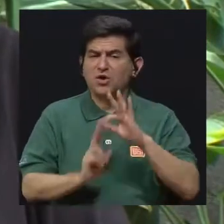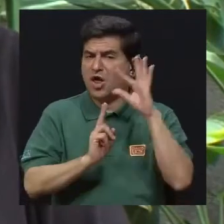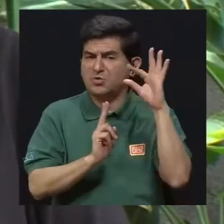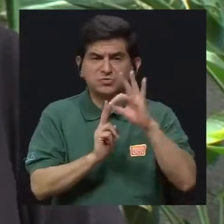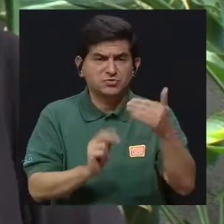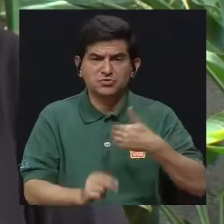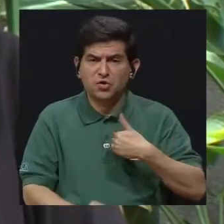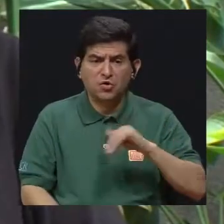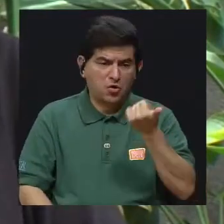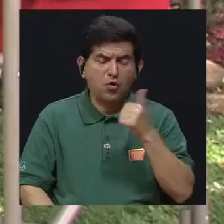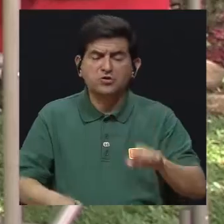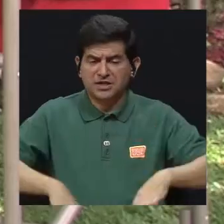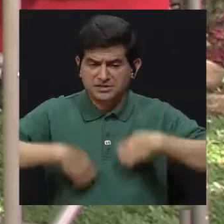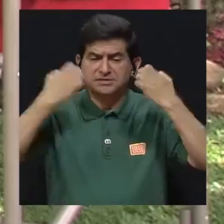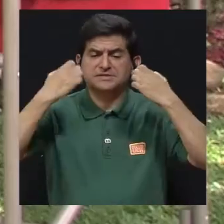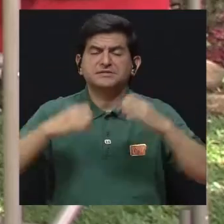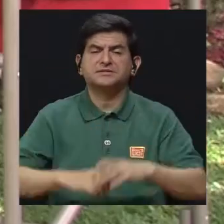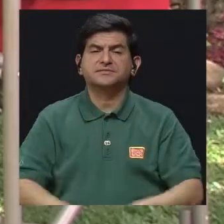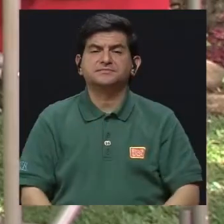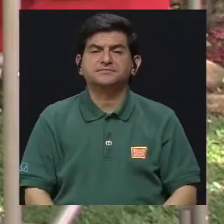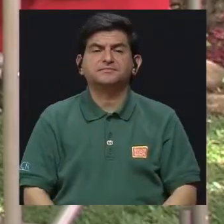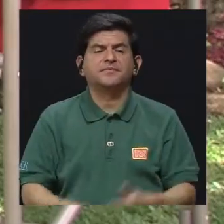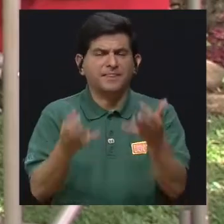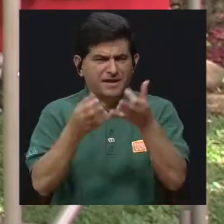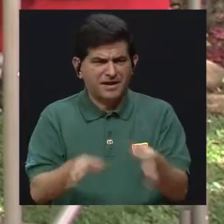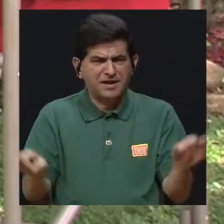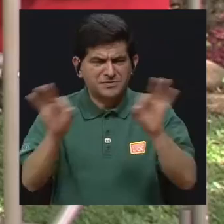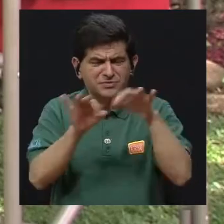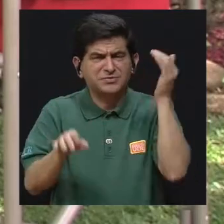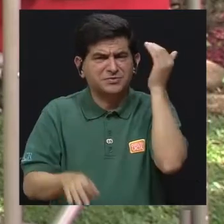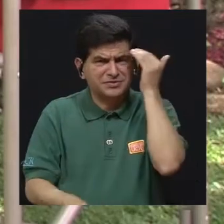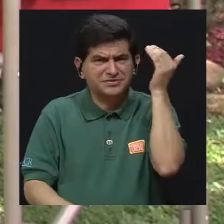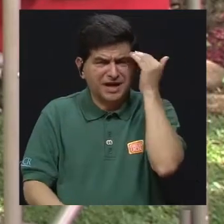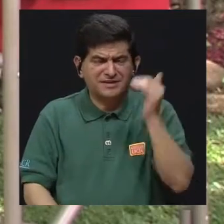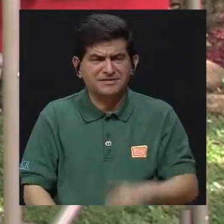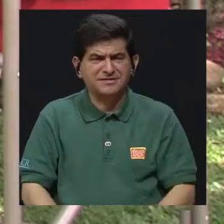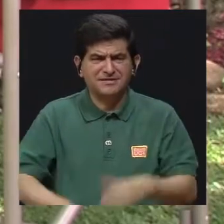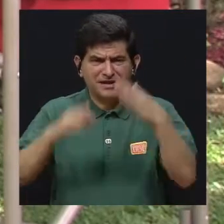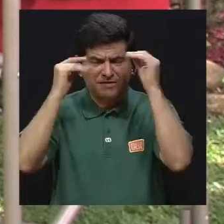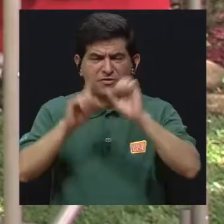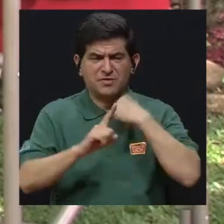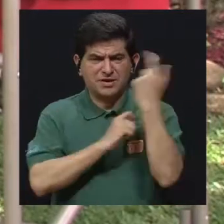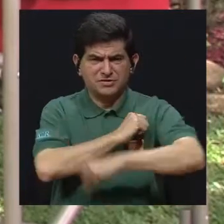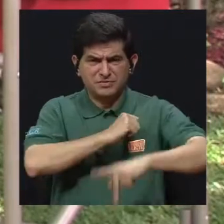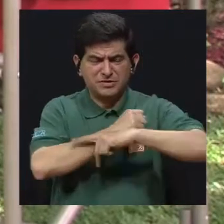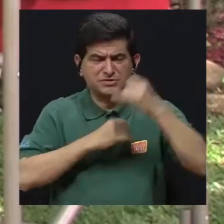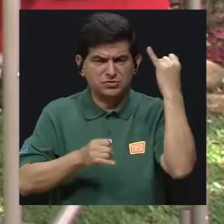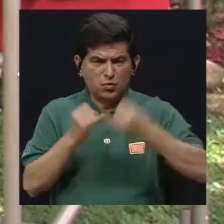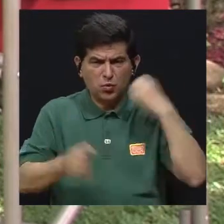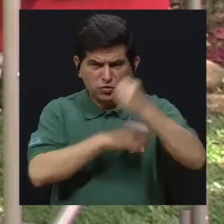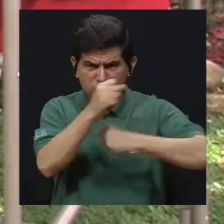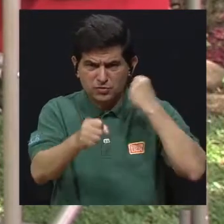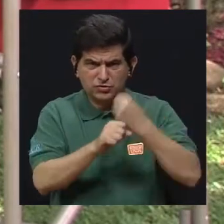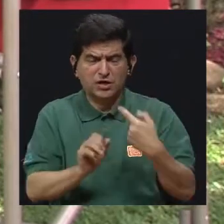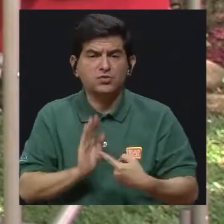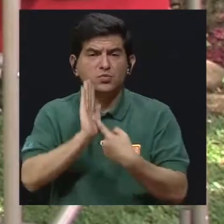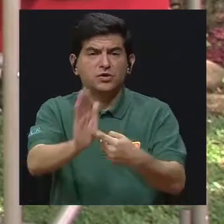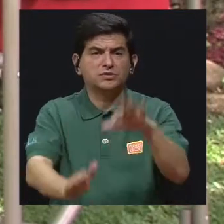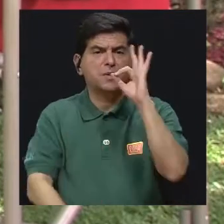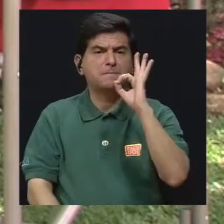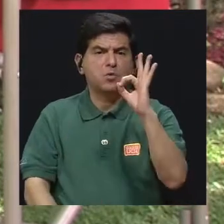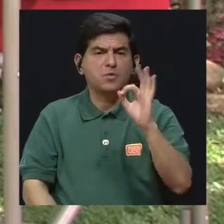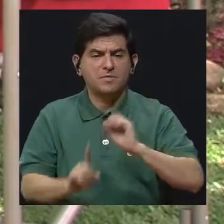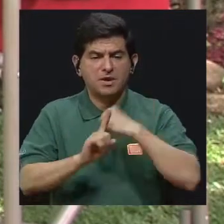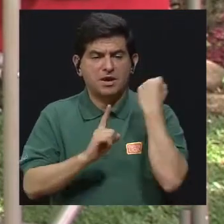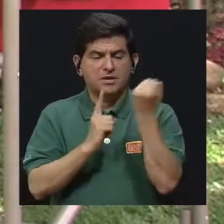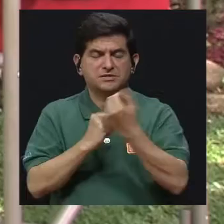no es la única posibilidad. Uh-huh. Hay otras. Es importante saber que los informes del Estado de la Nación de los últimos años reflejan muy bien